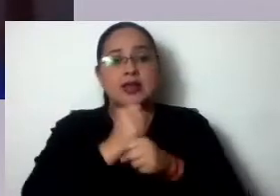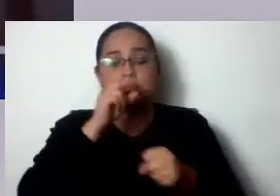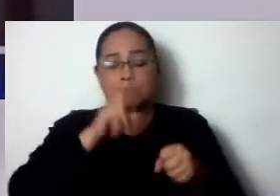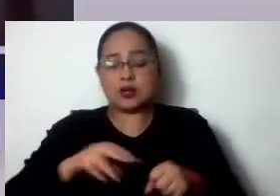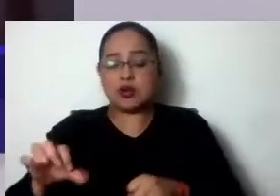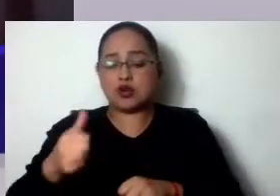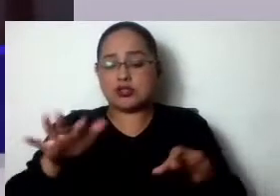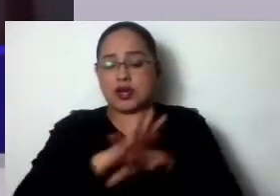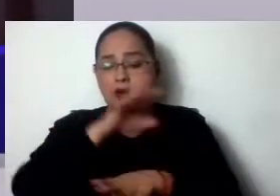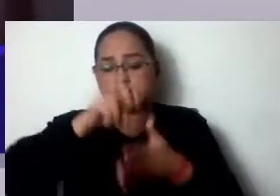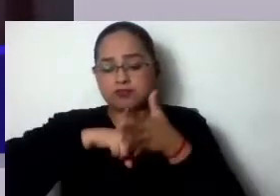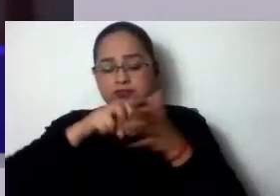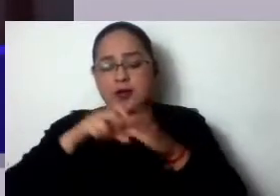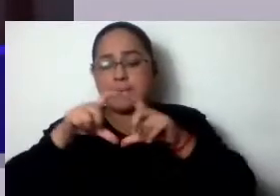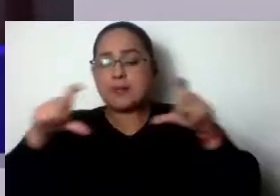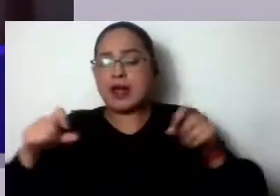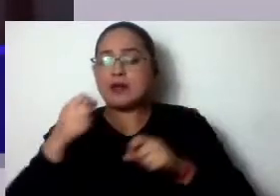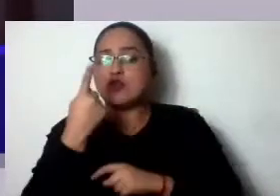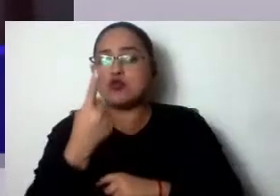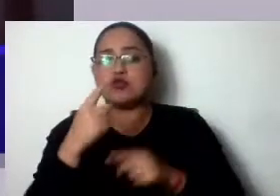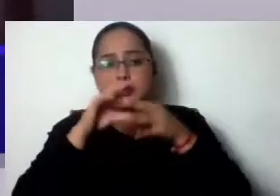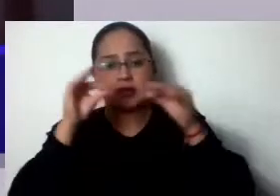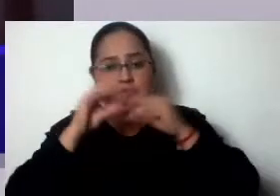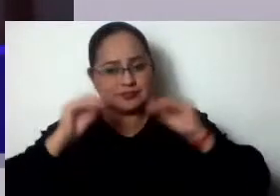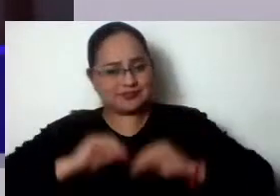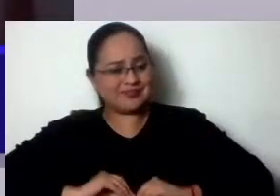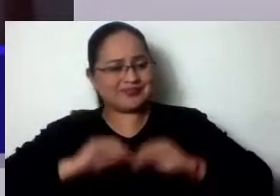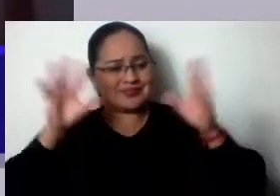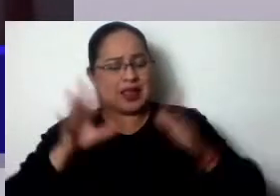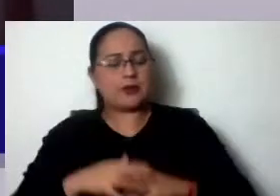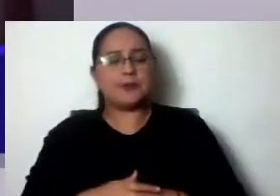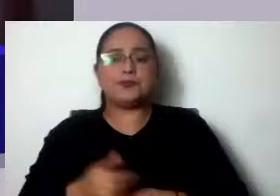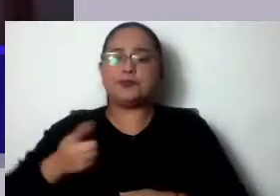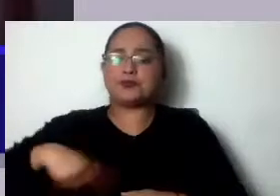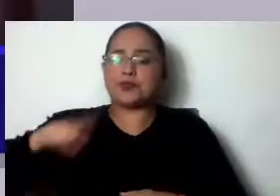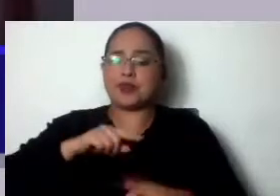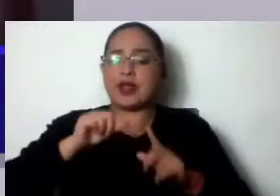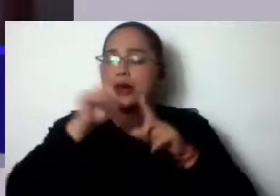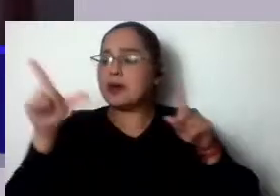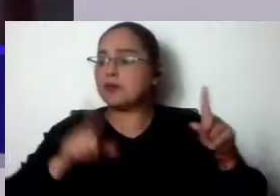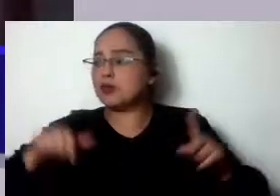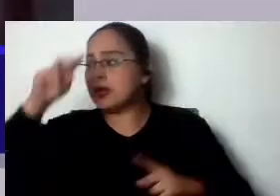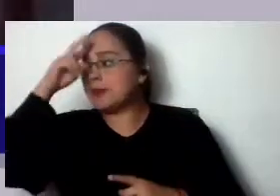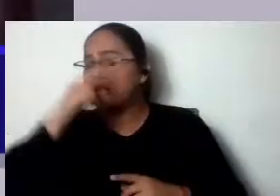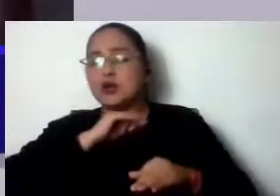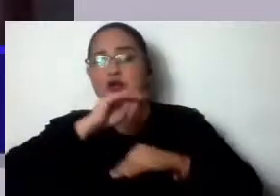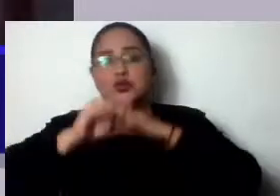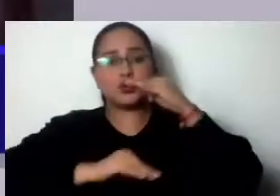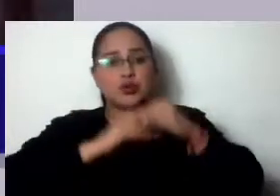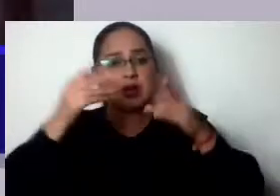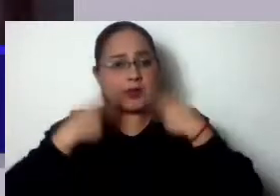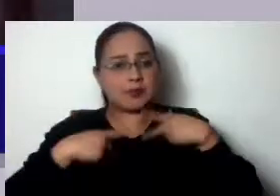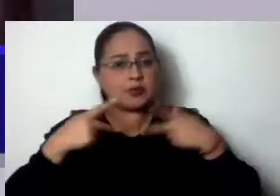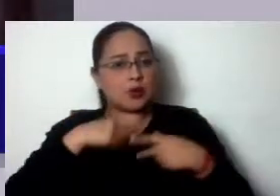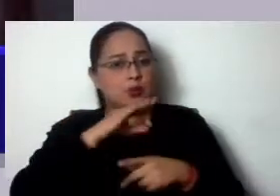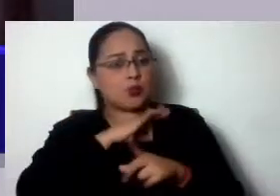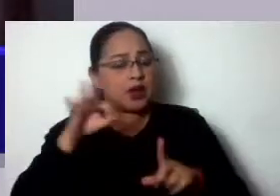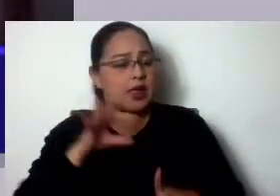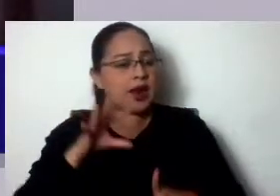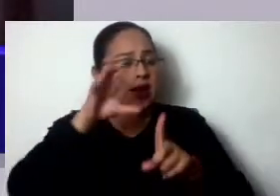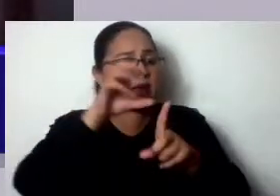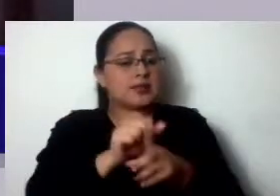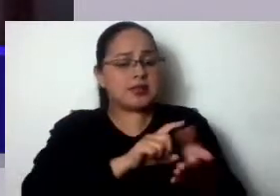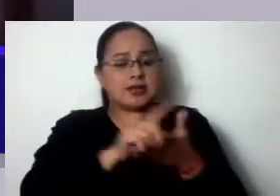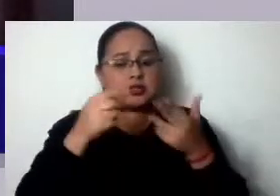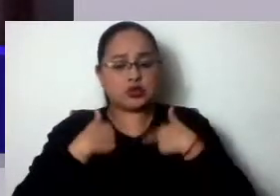en su párrafo primero expresamente dispone que los estados unidos mexicanos todas las personas gozan de los derechos